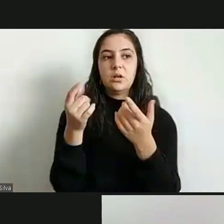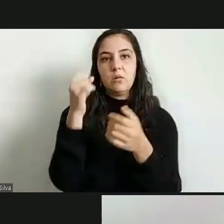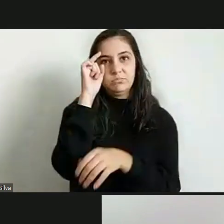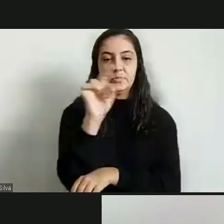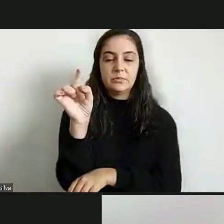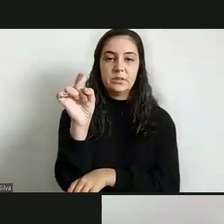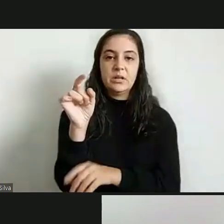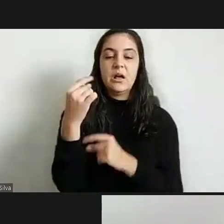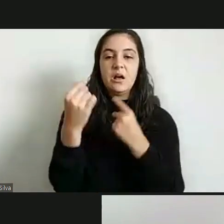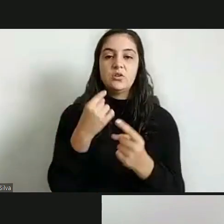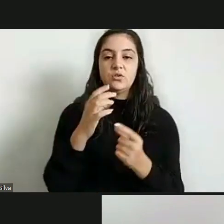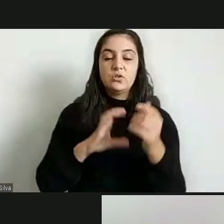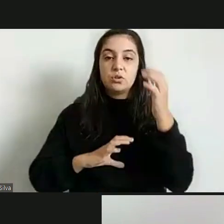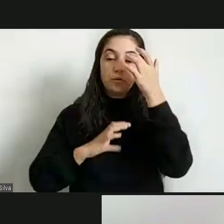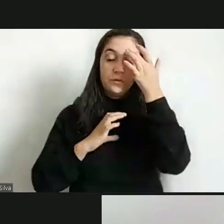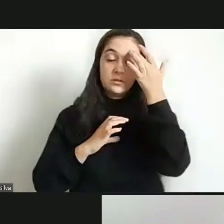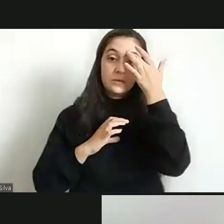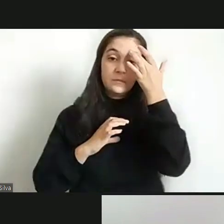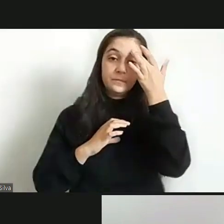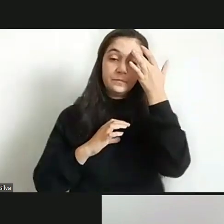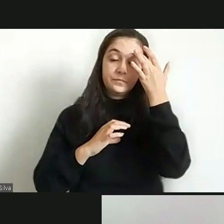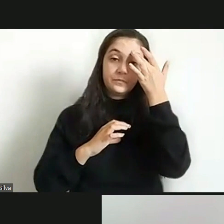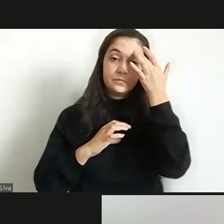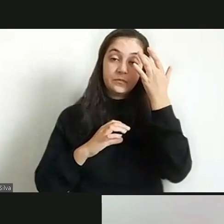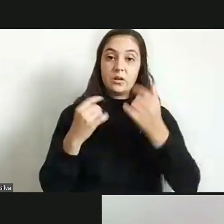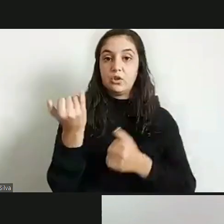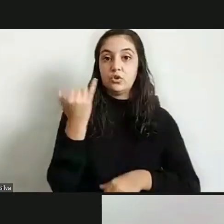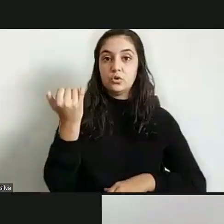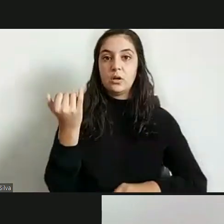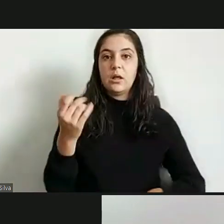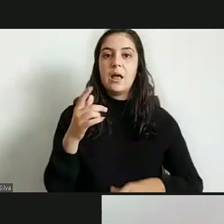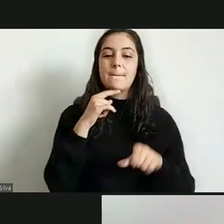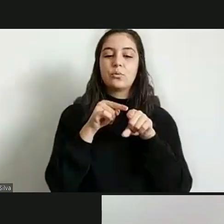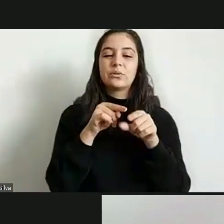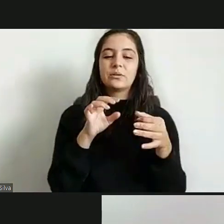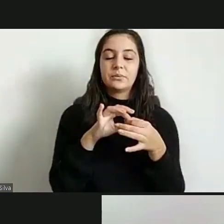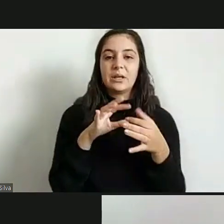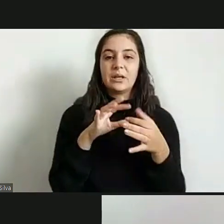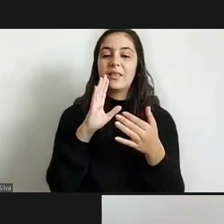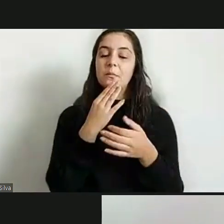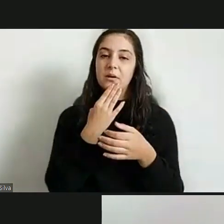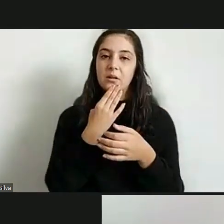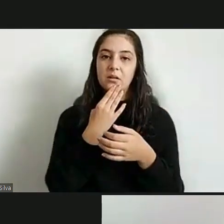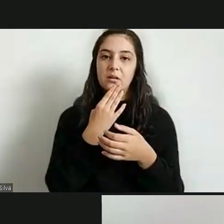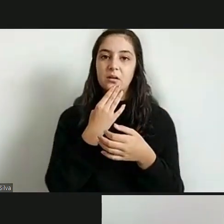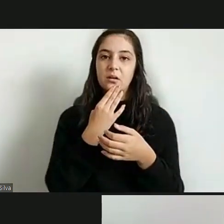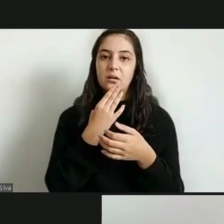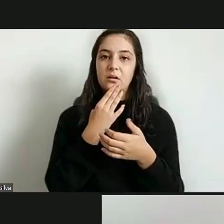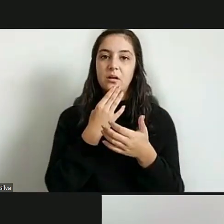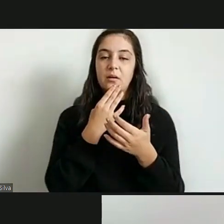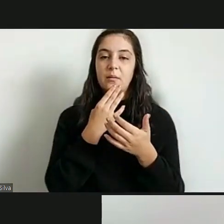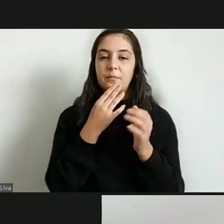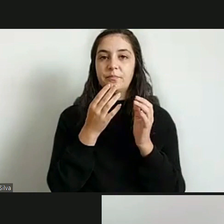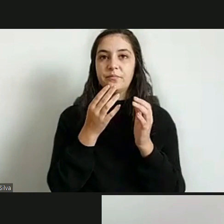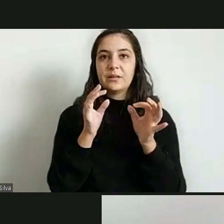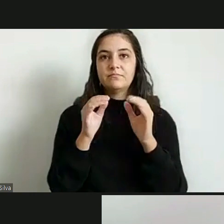muchas veces la confianza, por lo menos en las instituciones de carácter más políticas, están determinadas por el